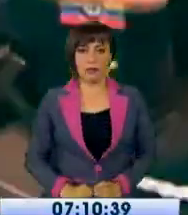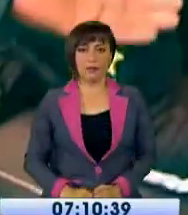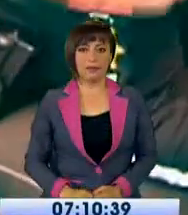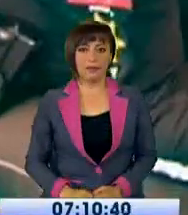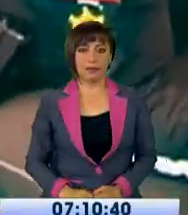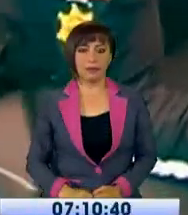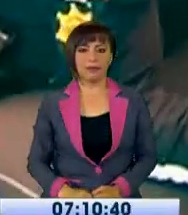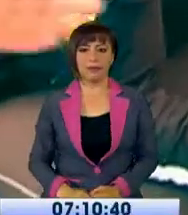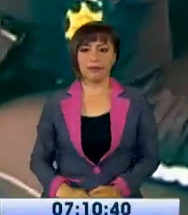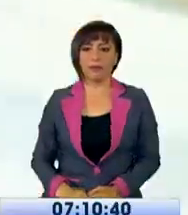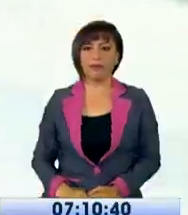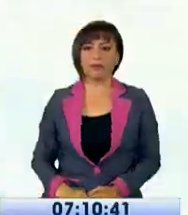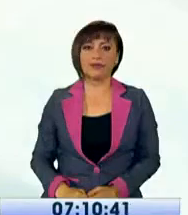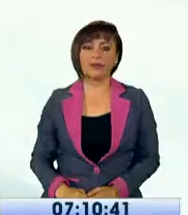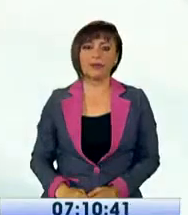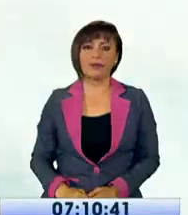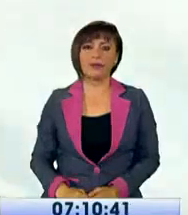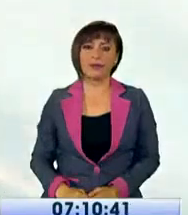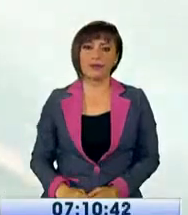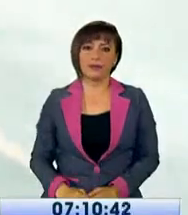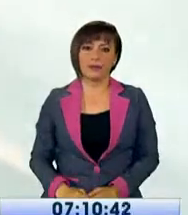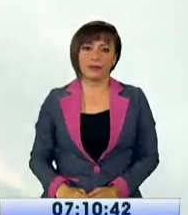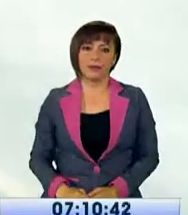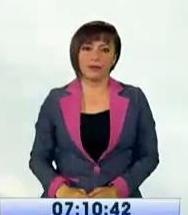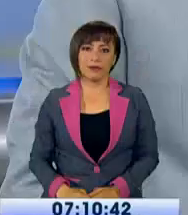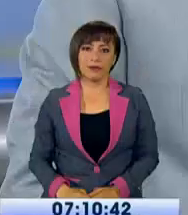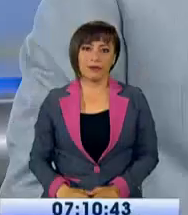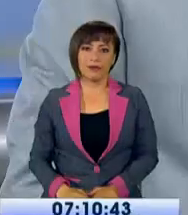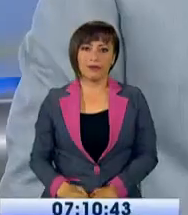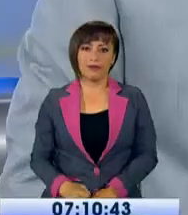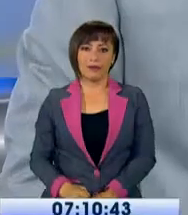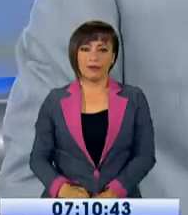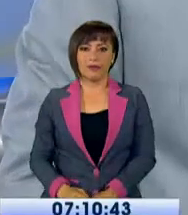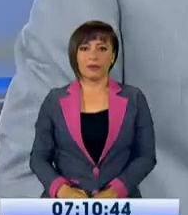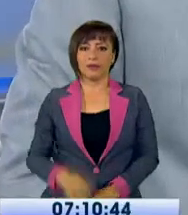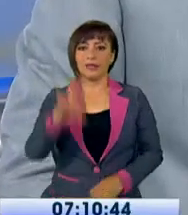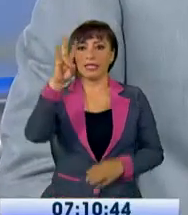ilícitos. Informó Luxiola Salazar.